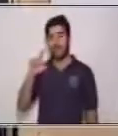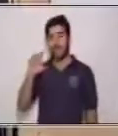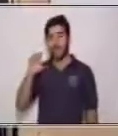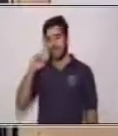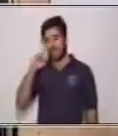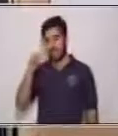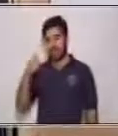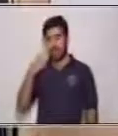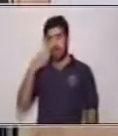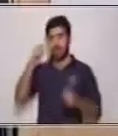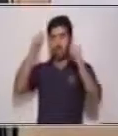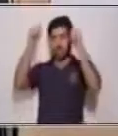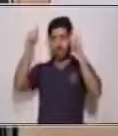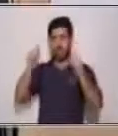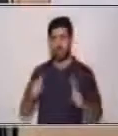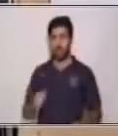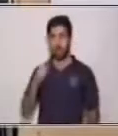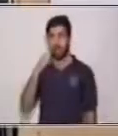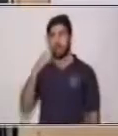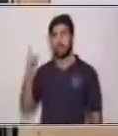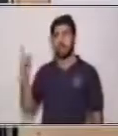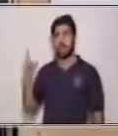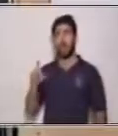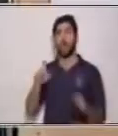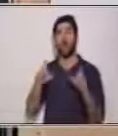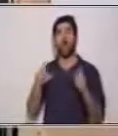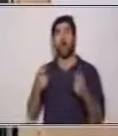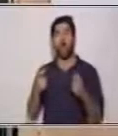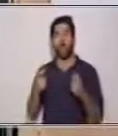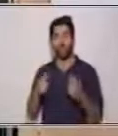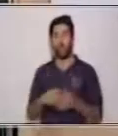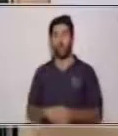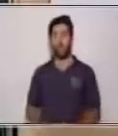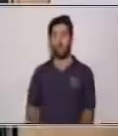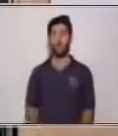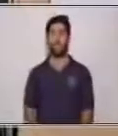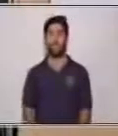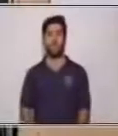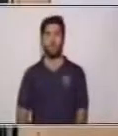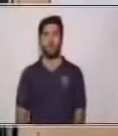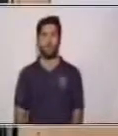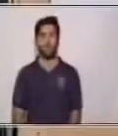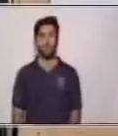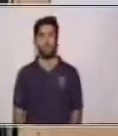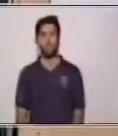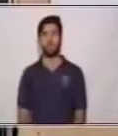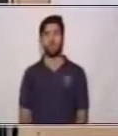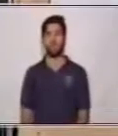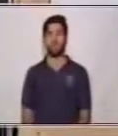varía mucho en la estructura de los textos descriptivos que ya te expliqué.